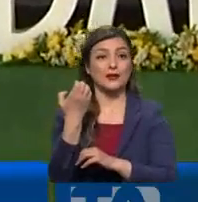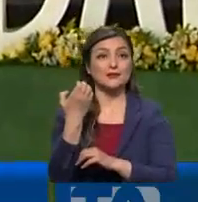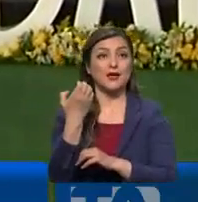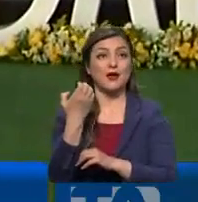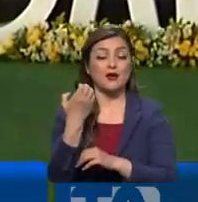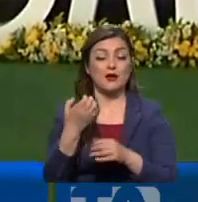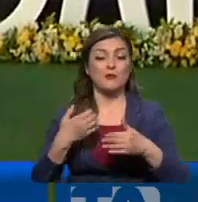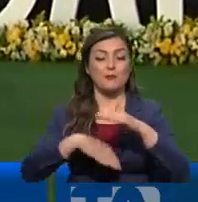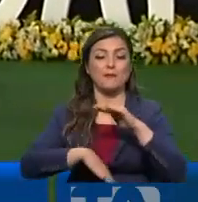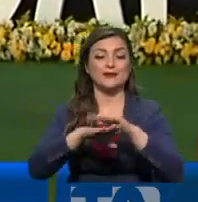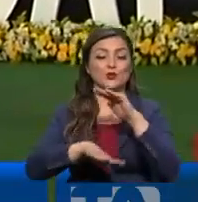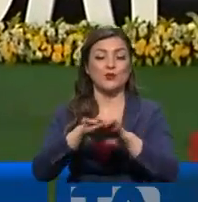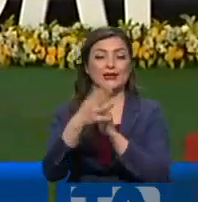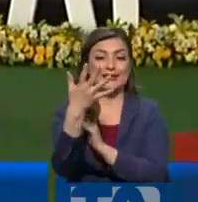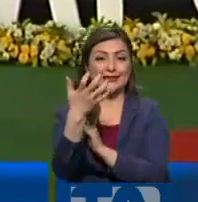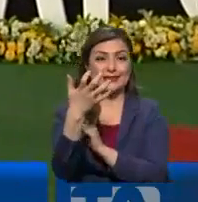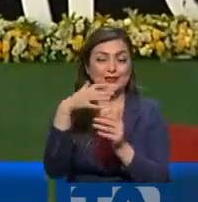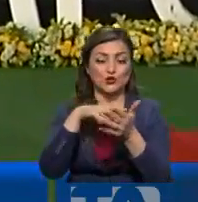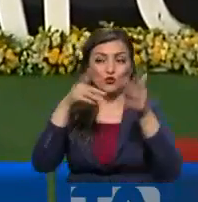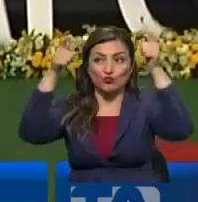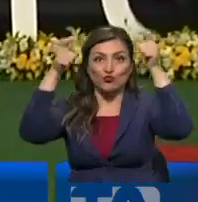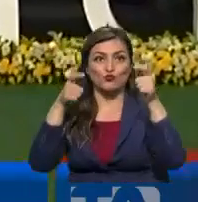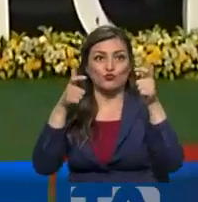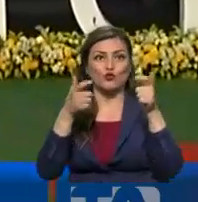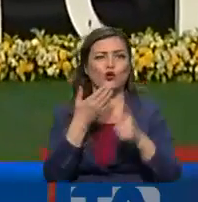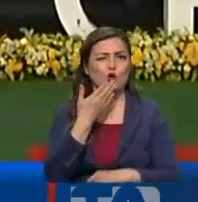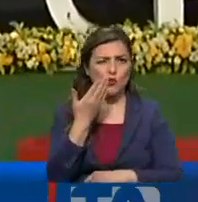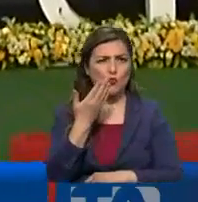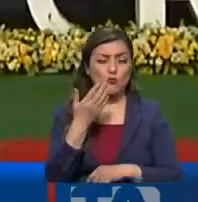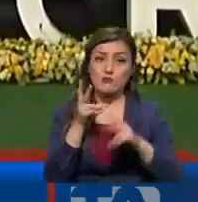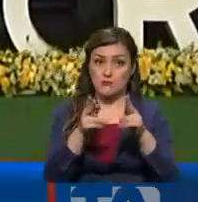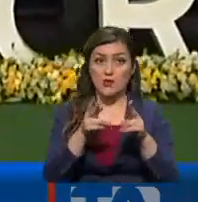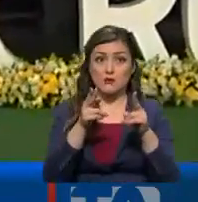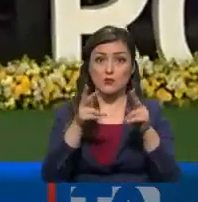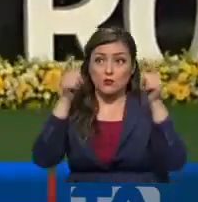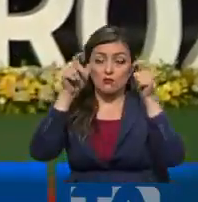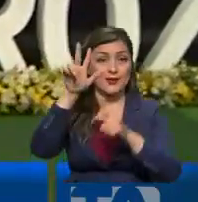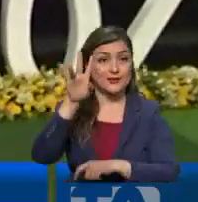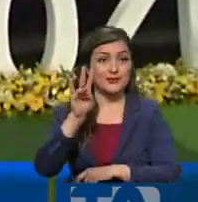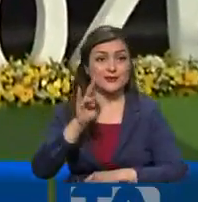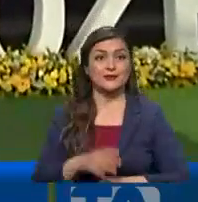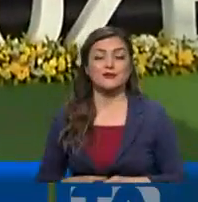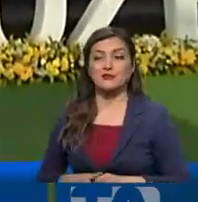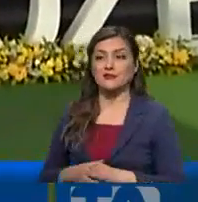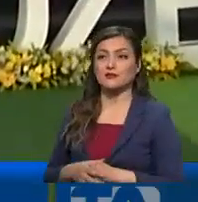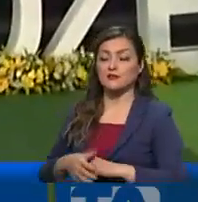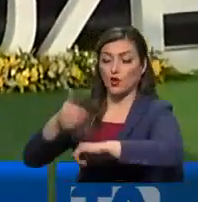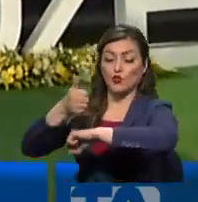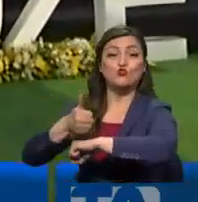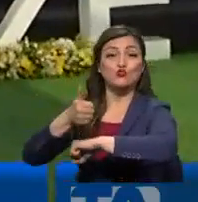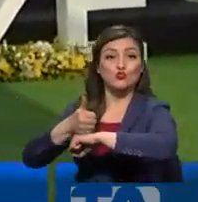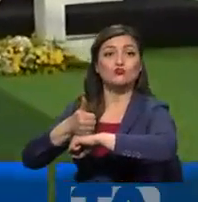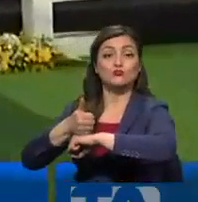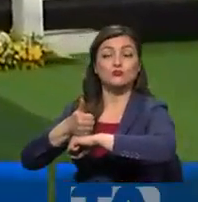15 estudiantes que se puedan graduar. ¿Cómo van a hacer ustedes para poder graduar los 27? Correcto. Nuestras autoridades nos